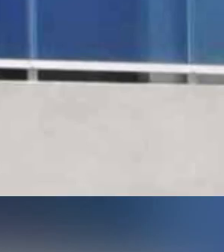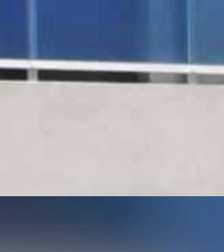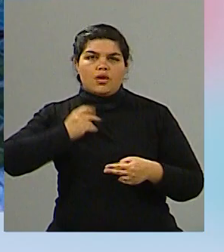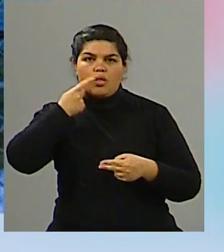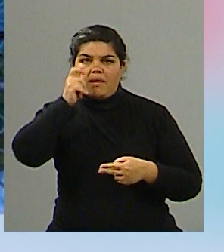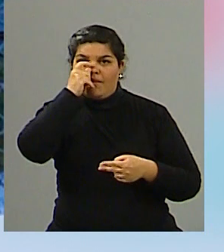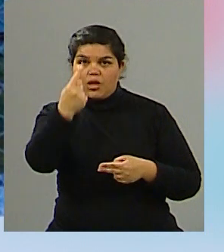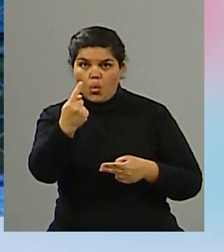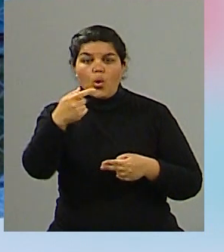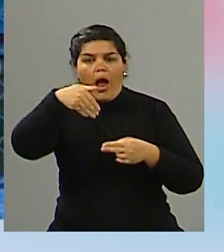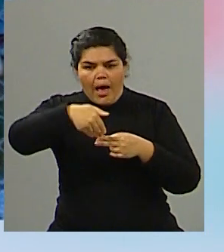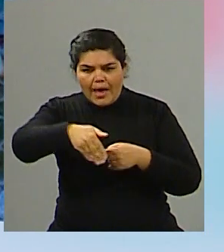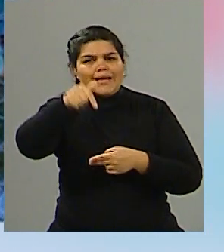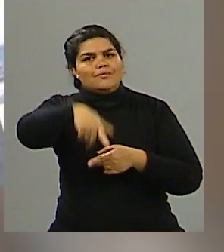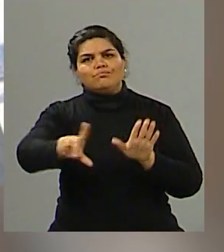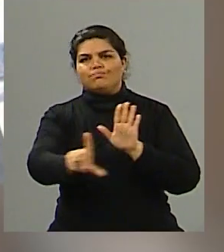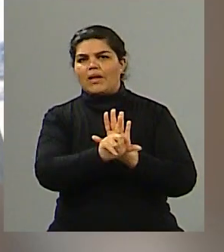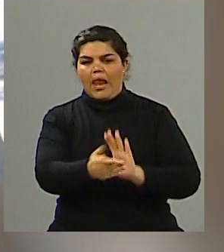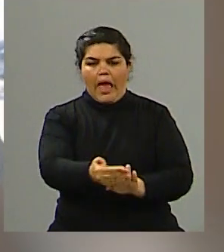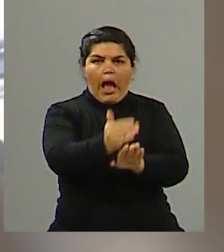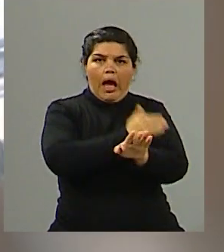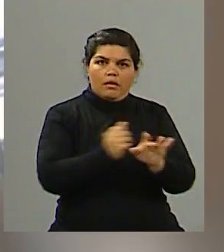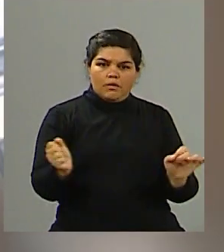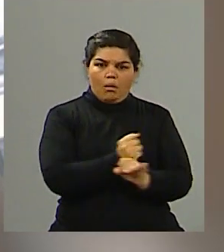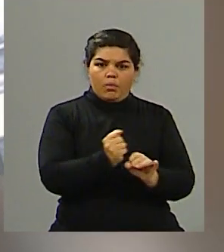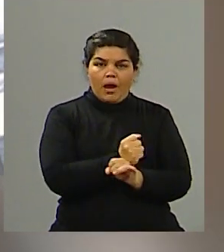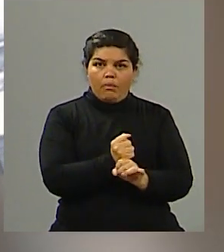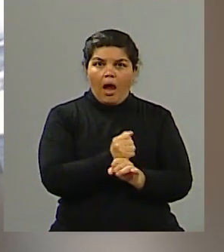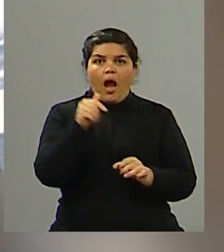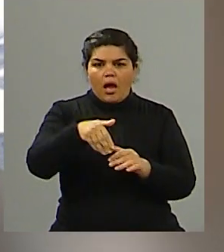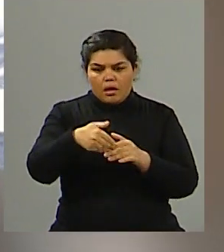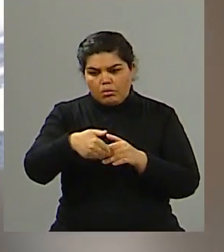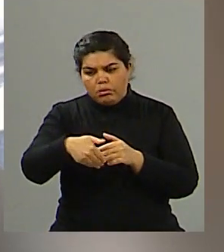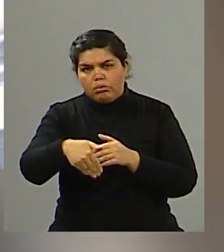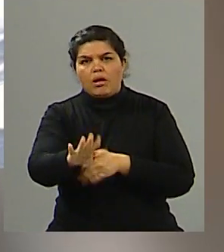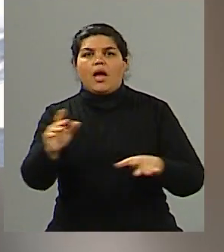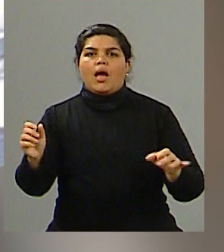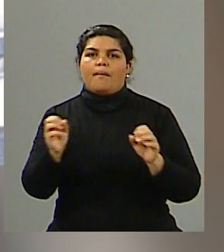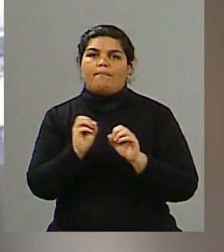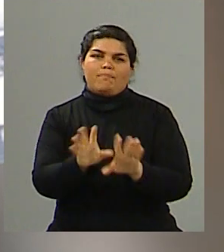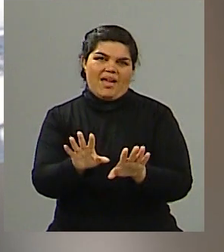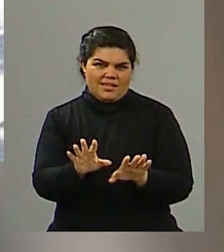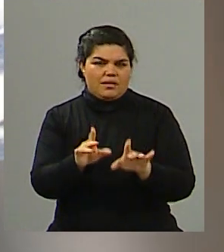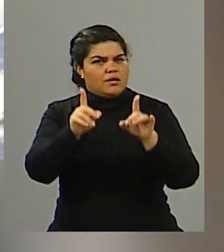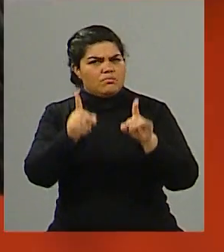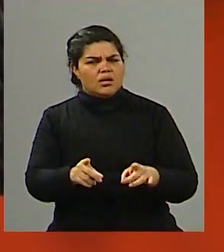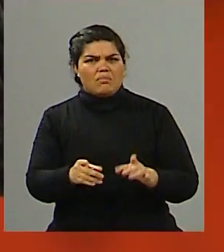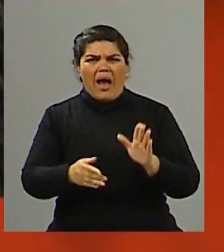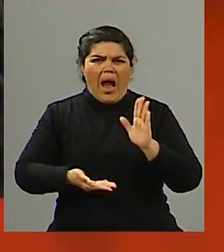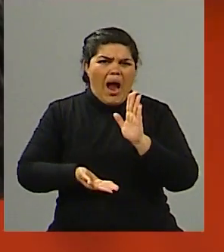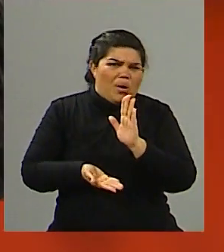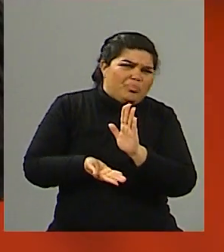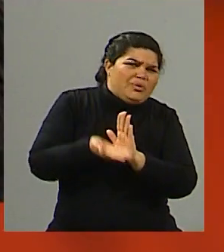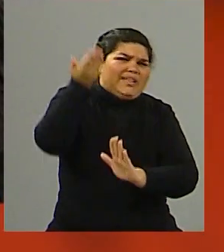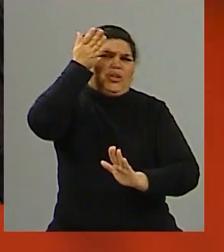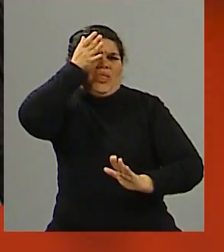funcionar la ley de alquileres y lo que se vio de inmediato, como fue en este contexto particular, fue un aumento desmesurado por parte del